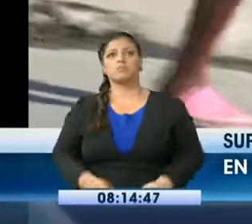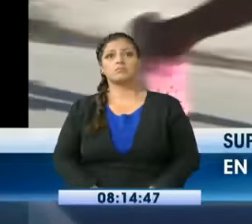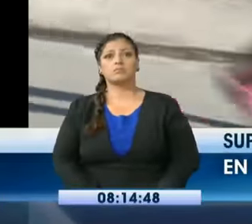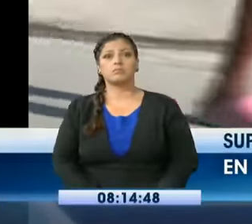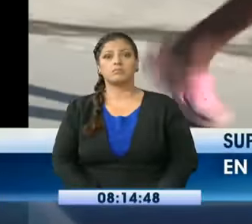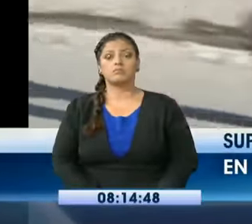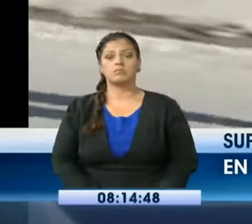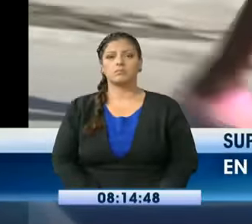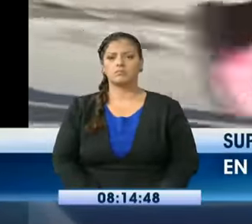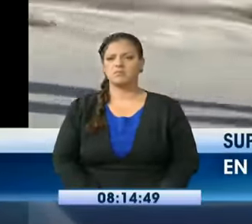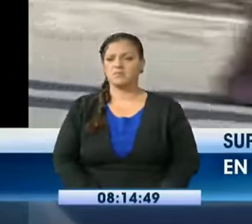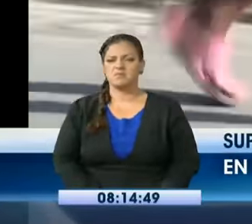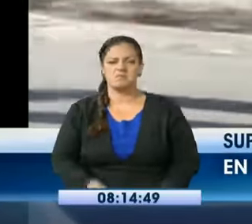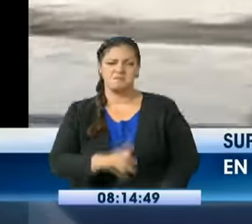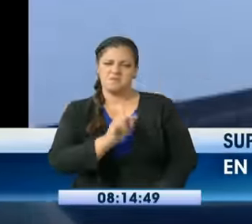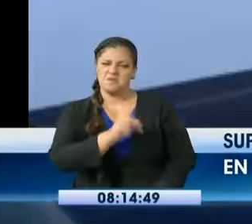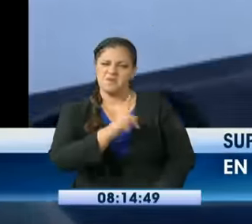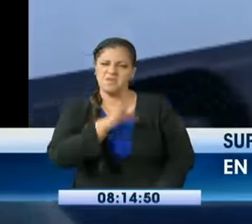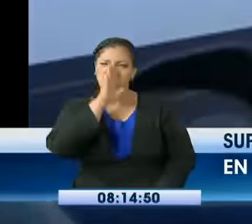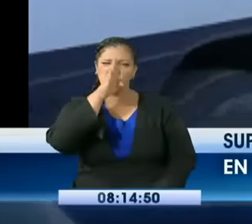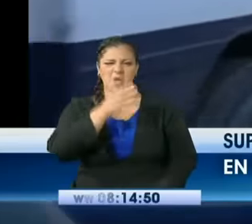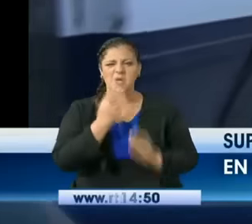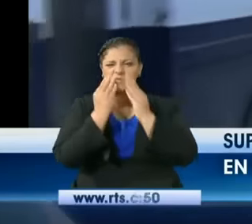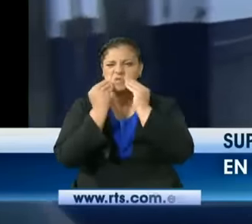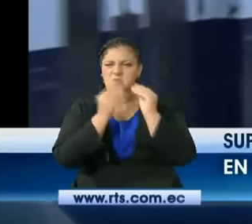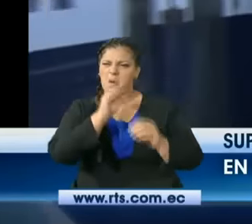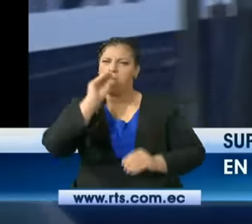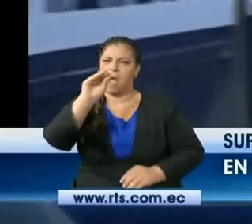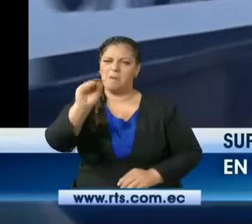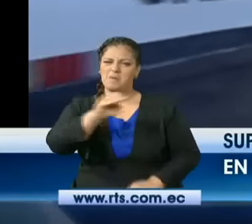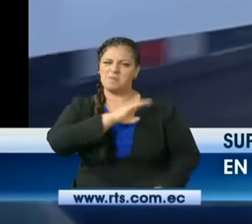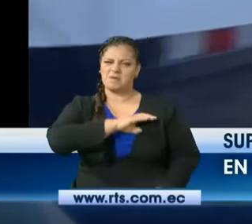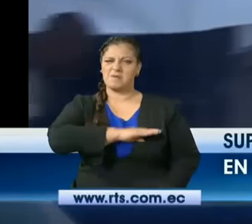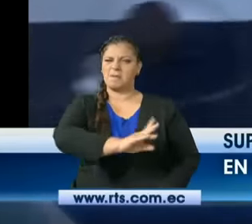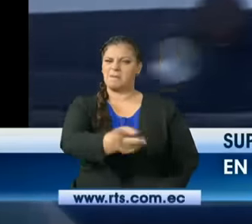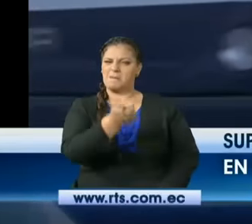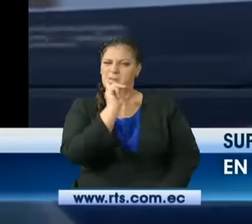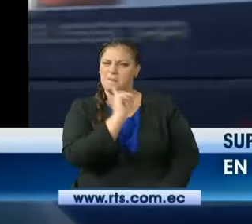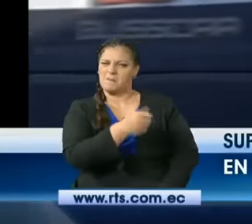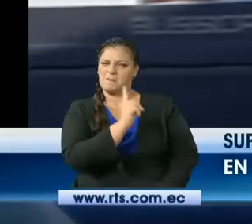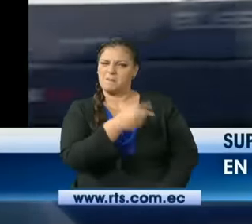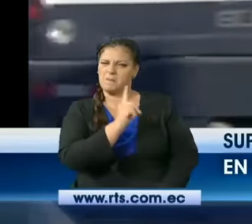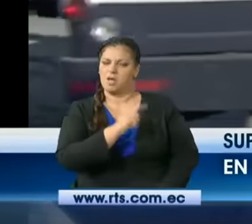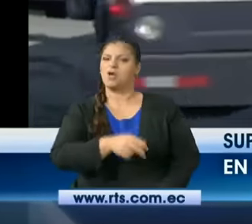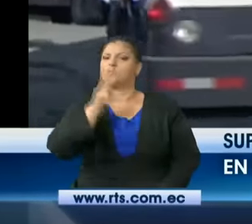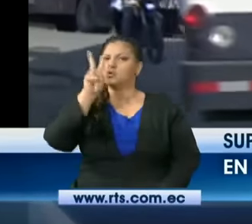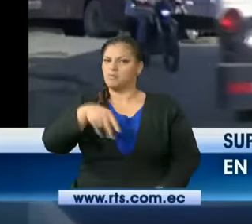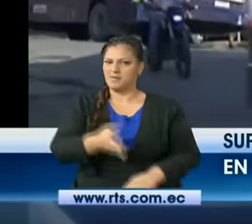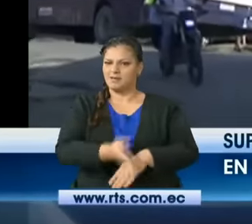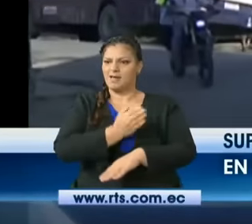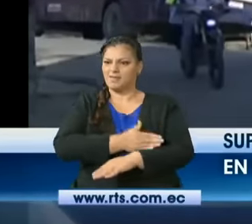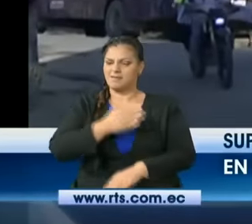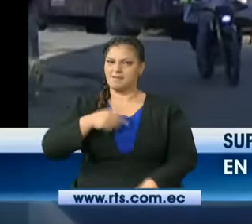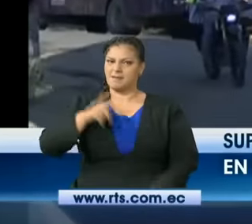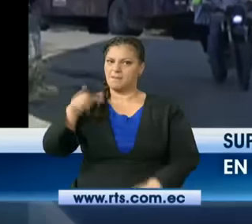toda la vida llamas a la policía porque la policía son tus mozos y te ayudan. Y como me dijeron, dice, hace 2 meses metiste preso,